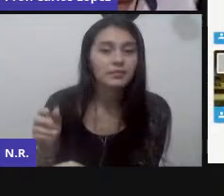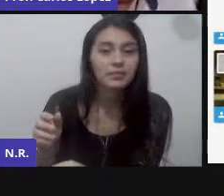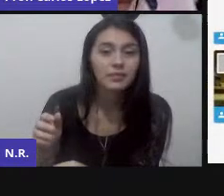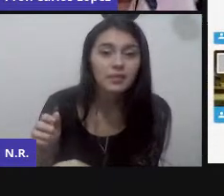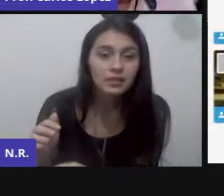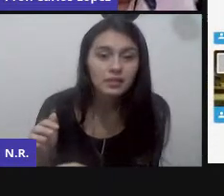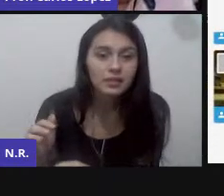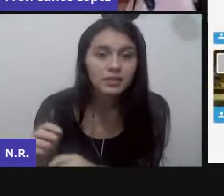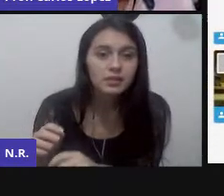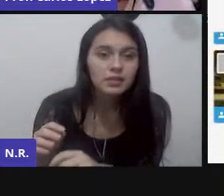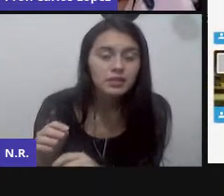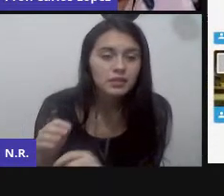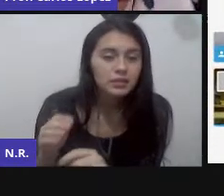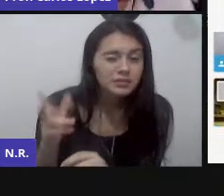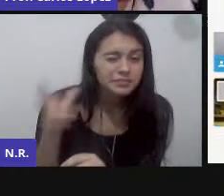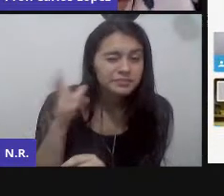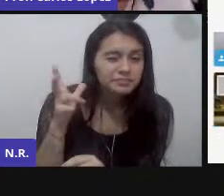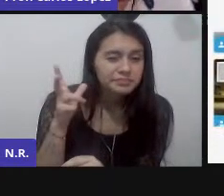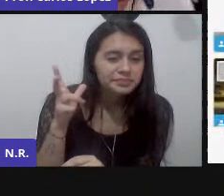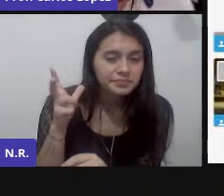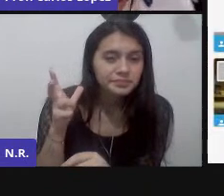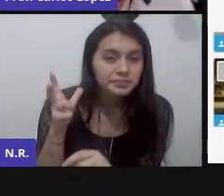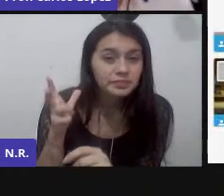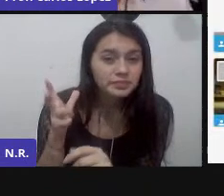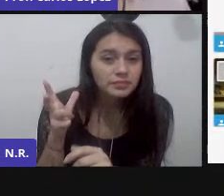Me alegro, muchas gracias por estar aquí.